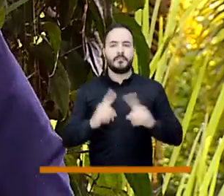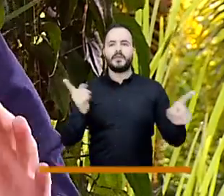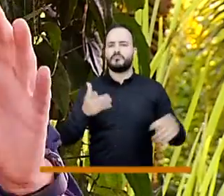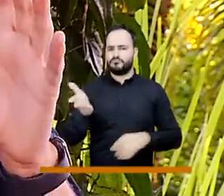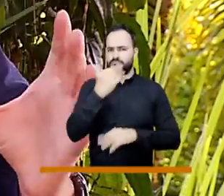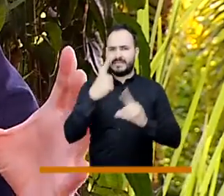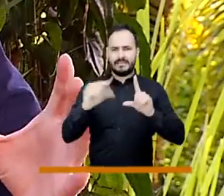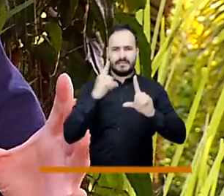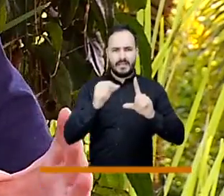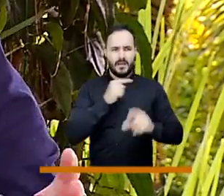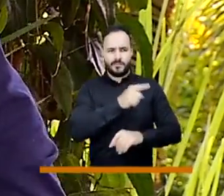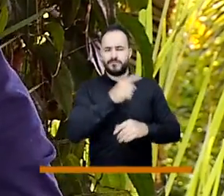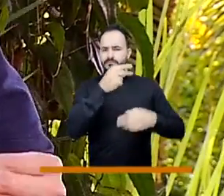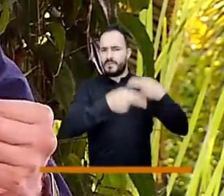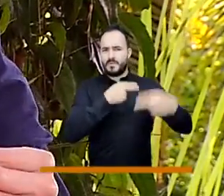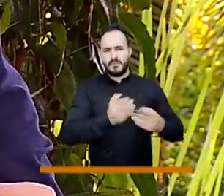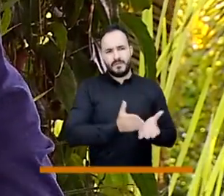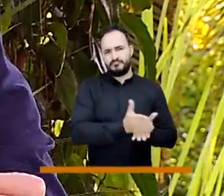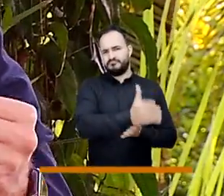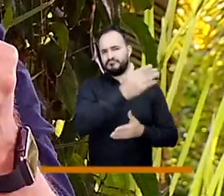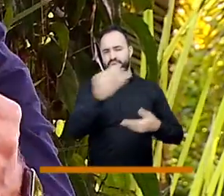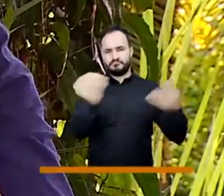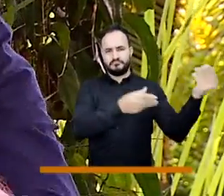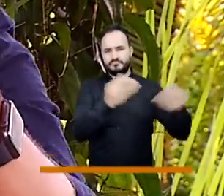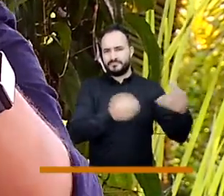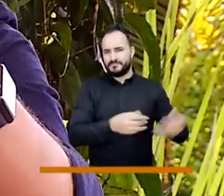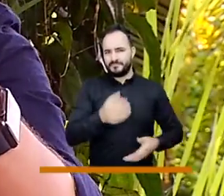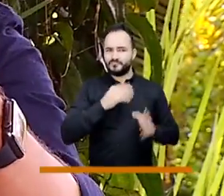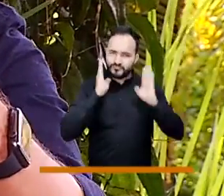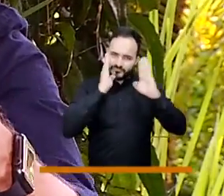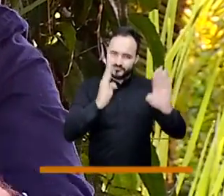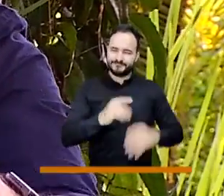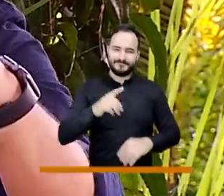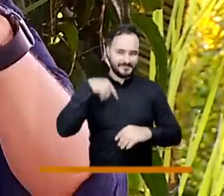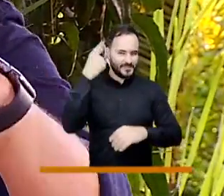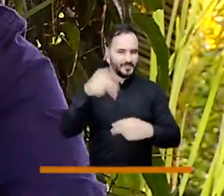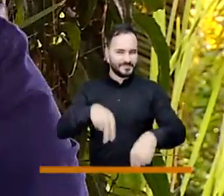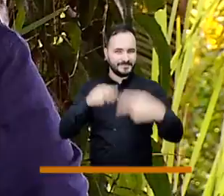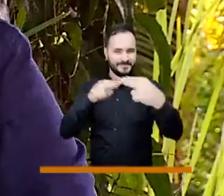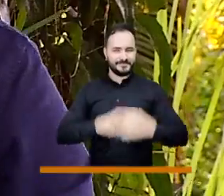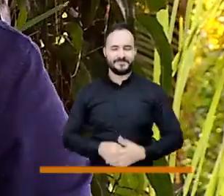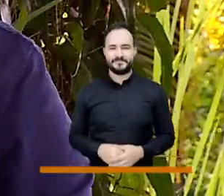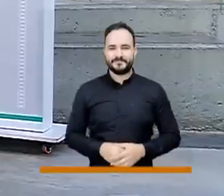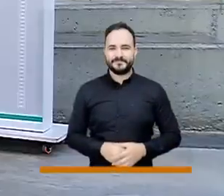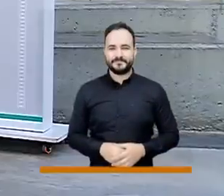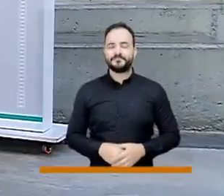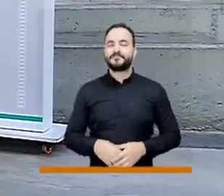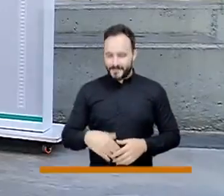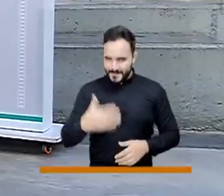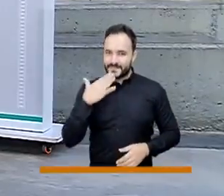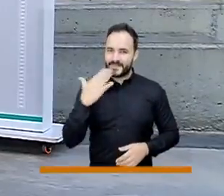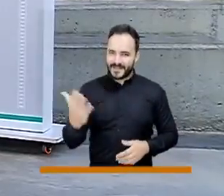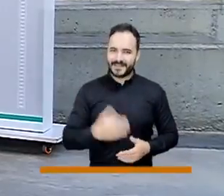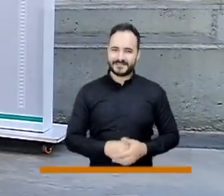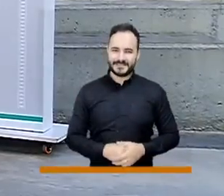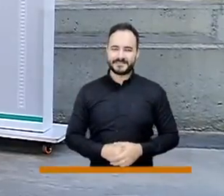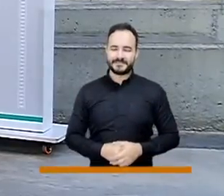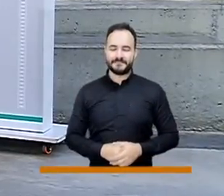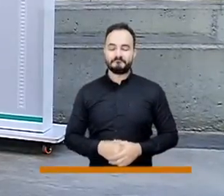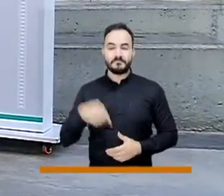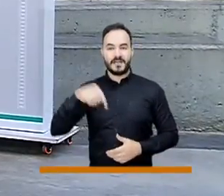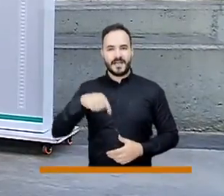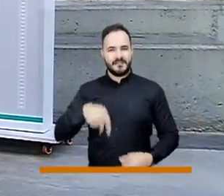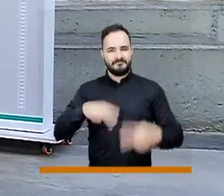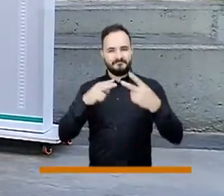conversación en el espacio digital siempre está permanente. Los estamos escuchando. Nos vemos en la próxima. Camilo, muchísimas